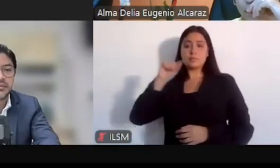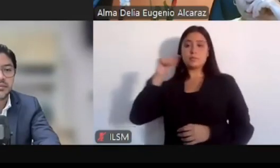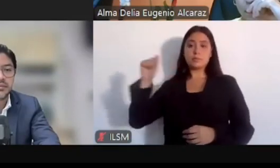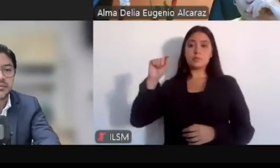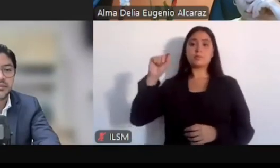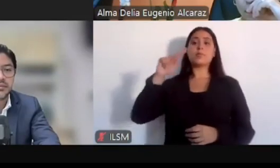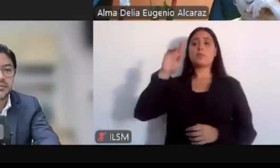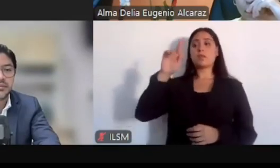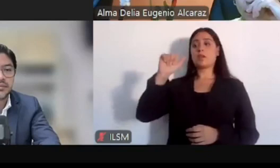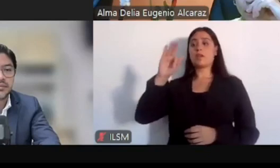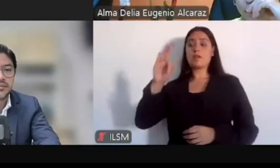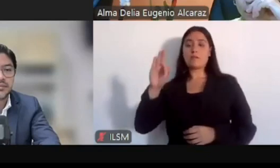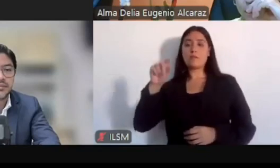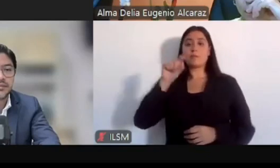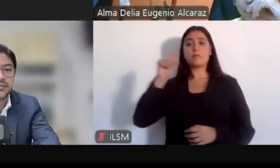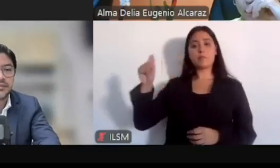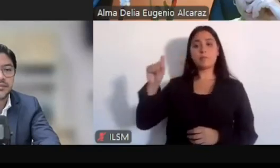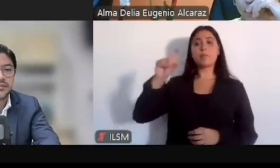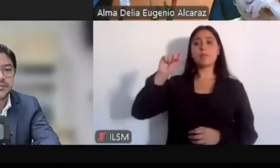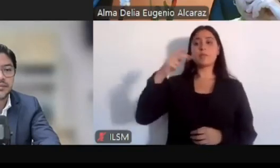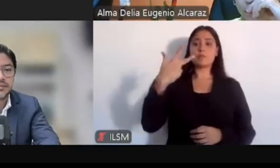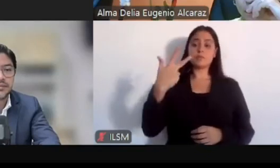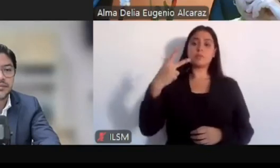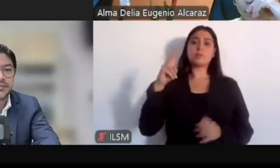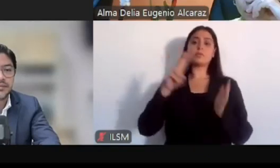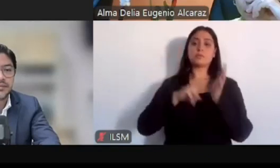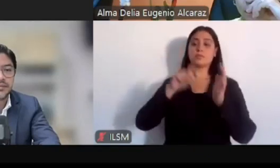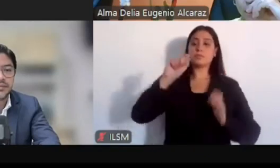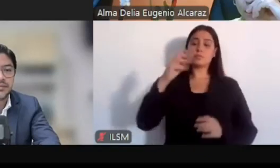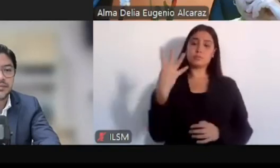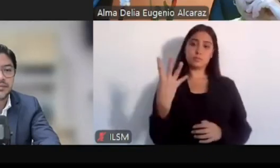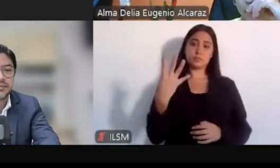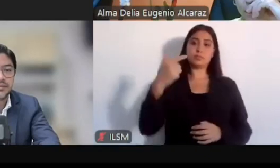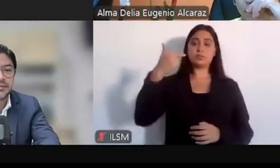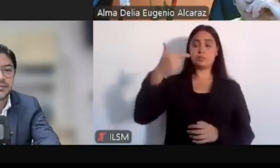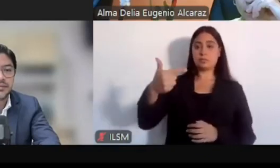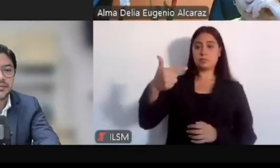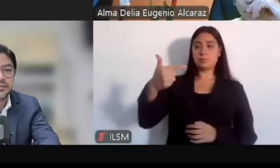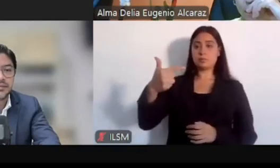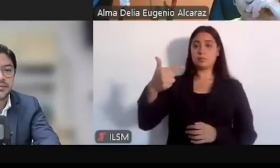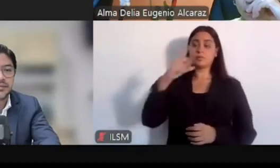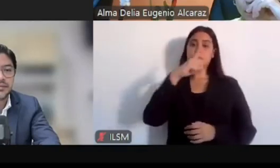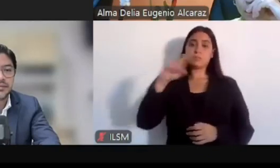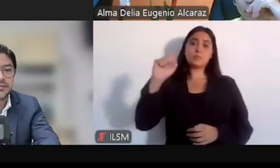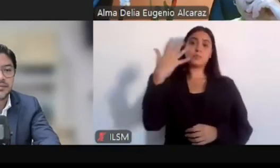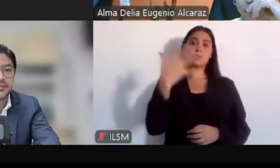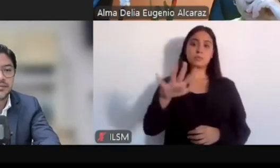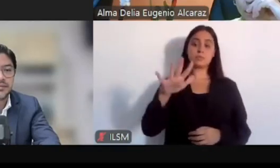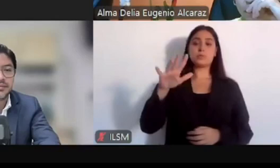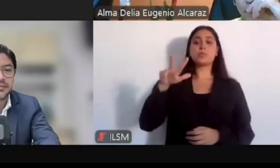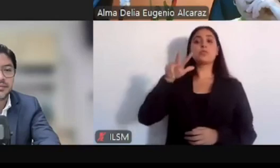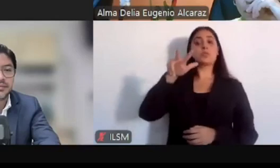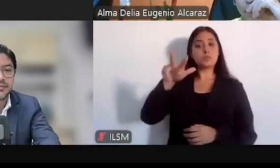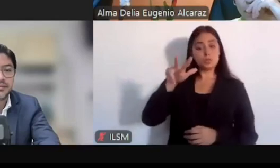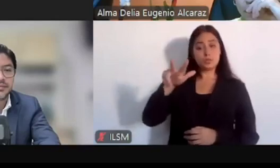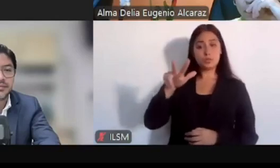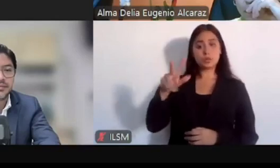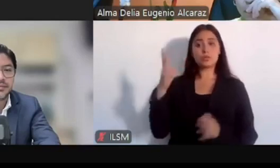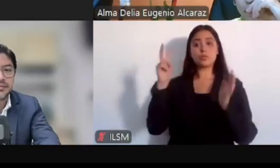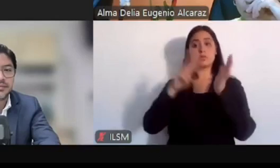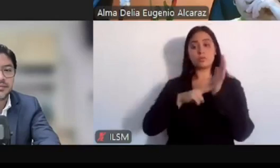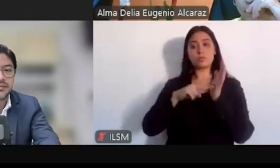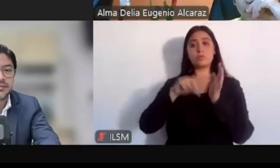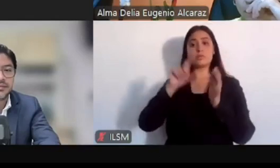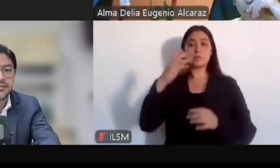diagonal 28 di 2024 y yc 118 dial 2024